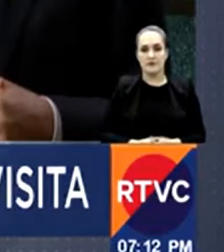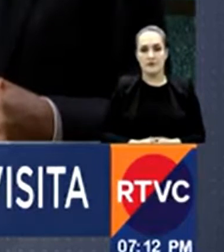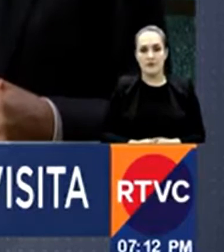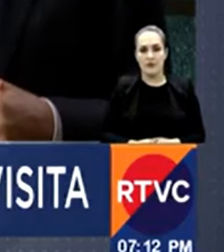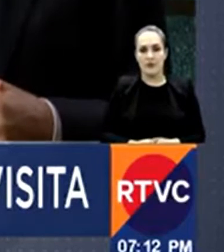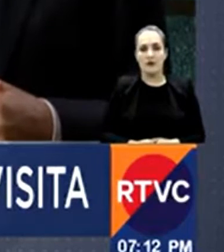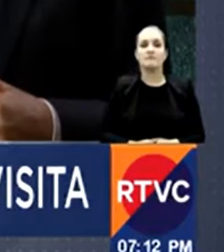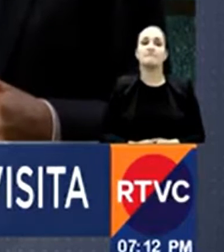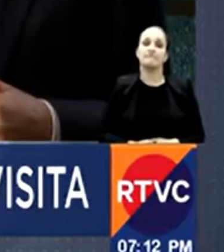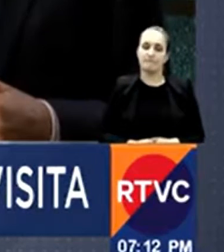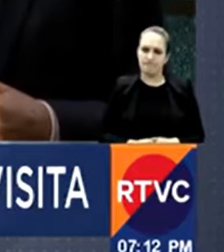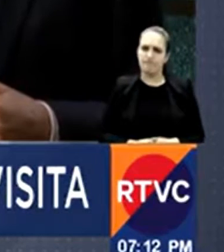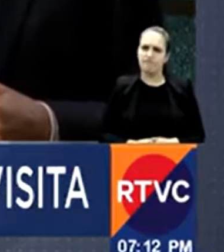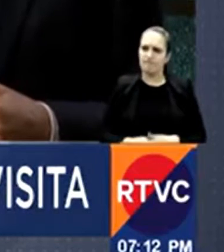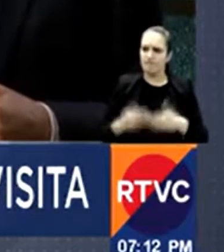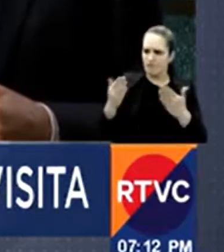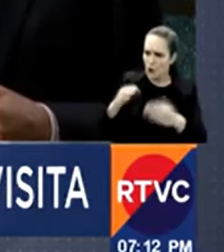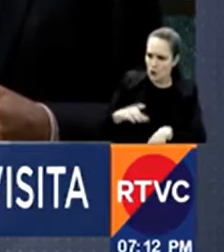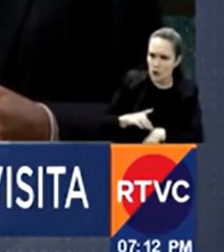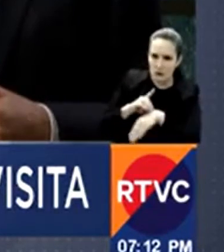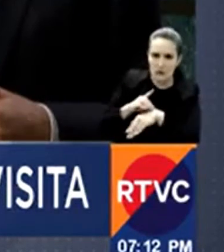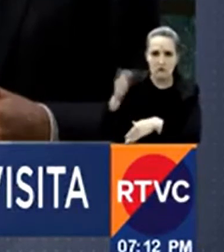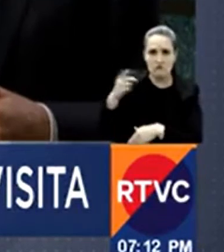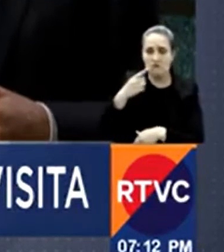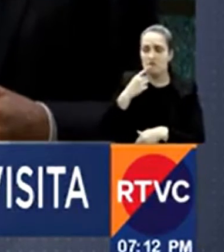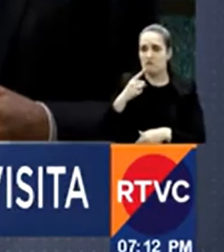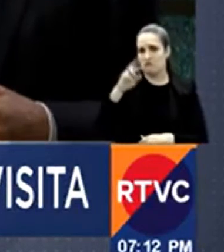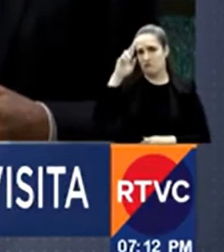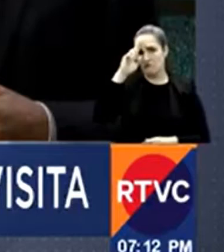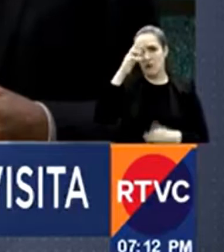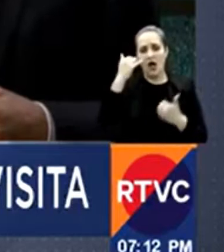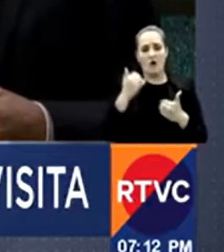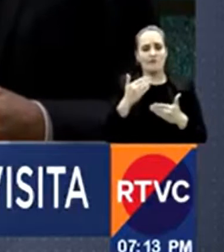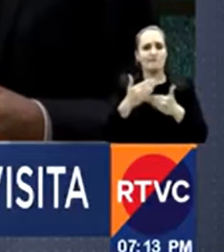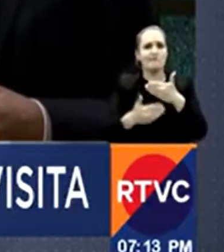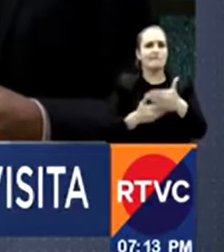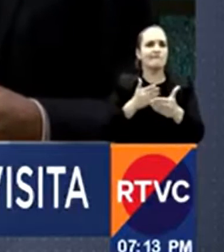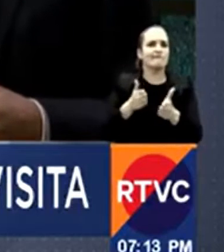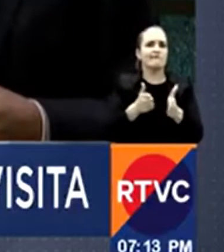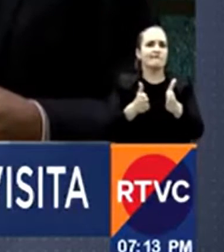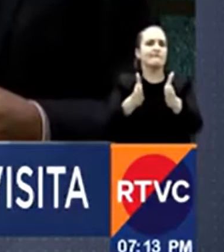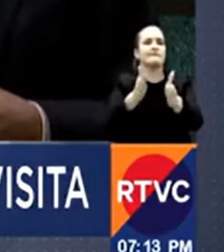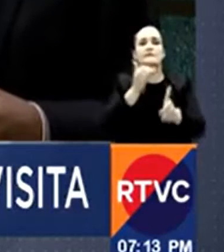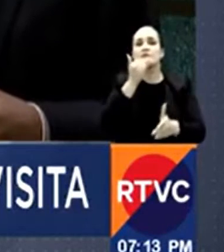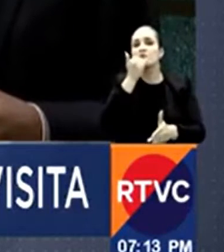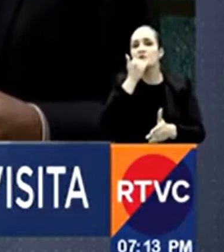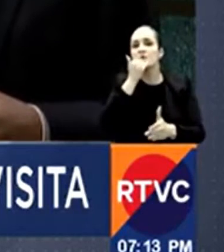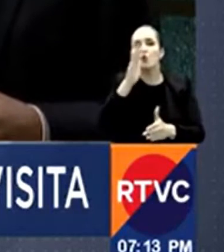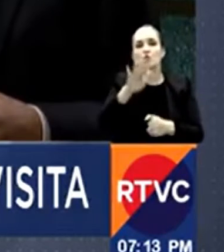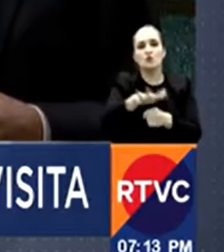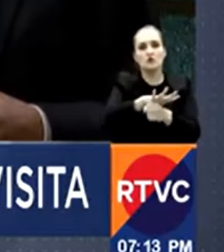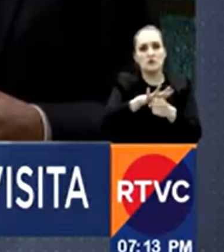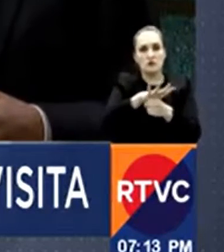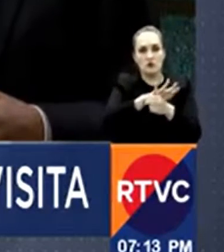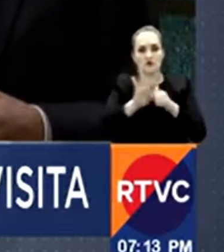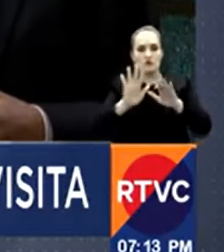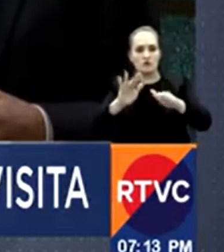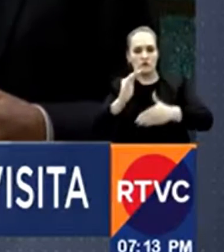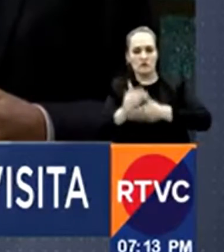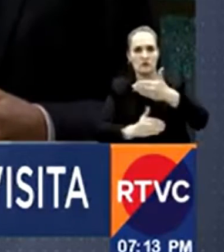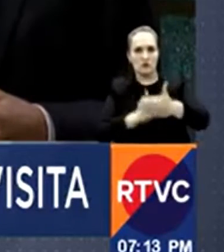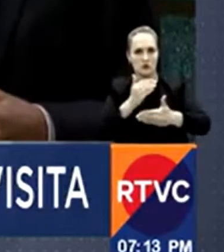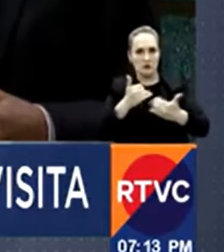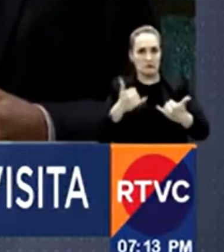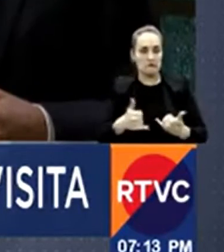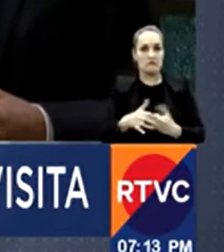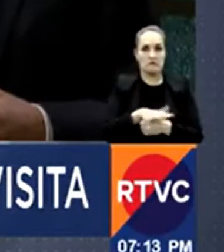Sin duda, doctor Cepeda, como usted lo menciona, vamos a ver qué rumbo va tomando toda esta situación y todo esto que estamos